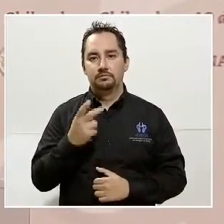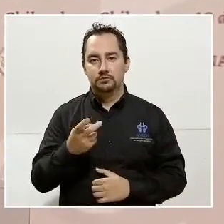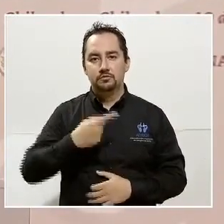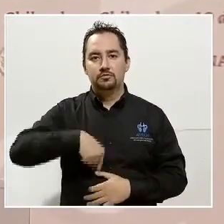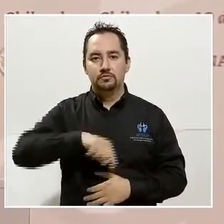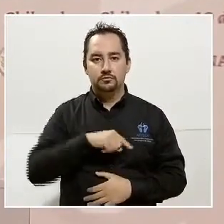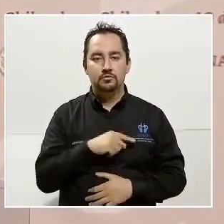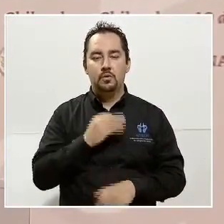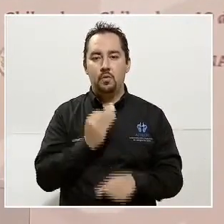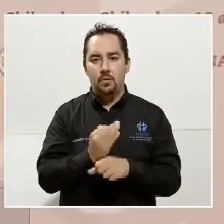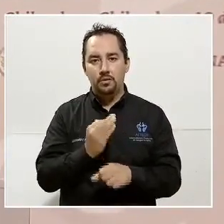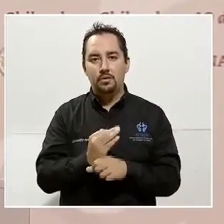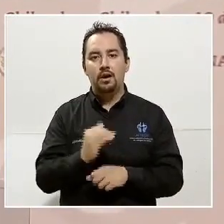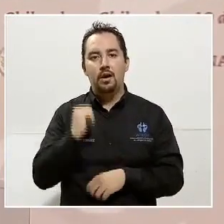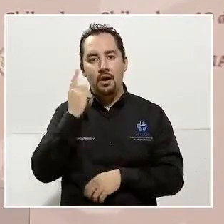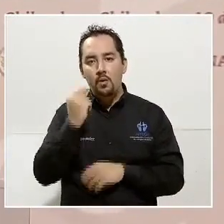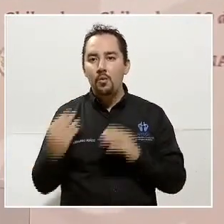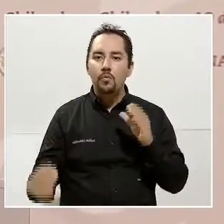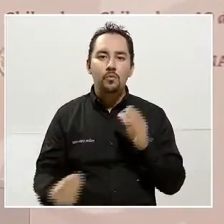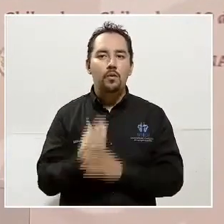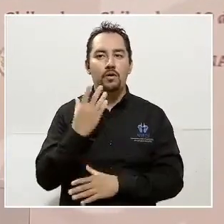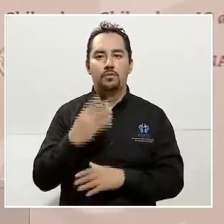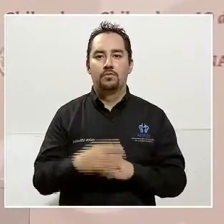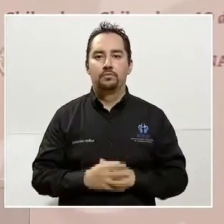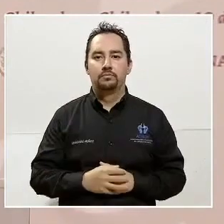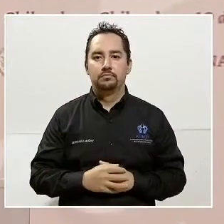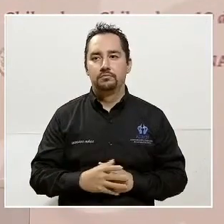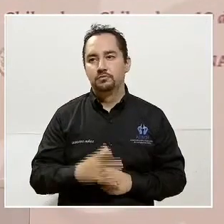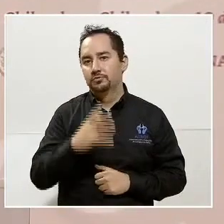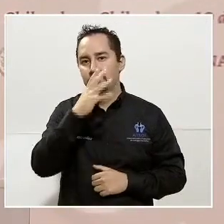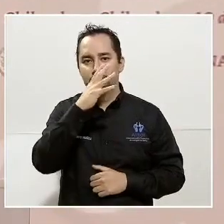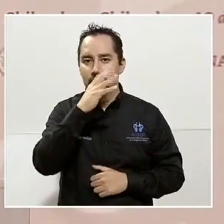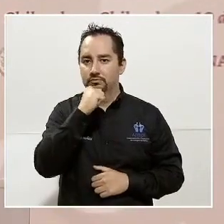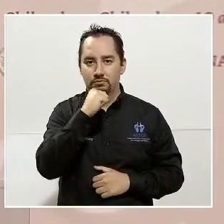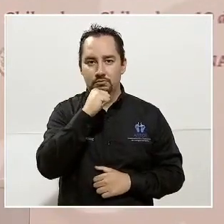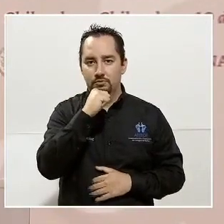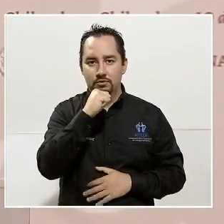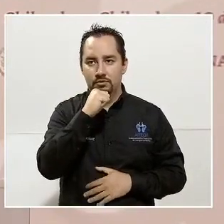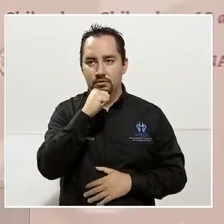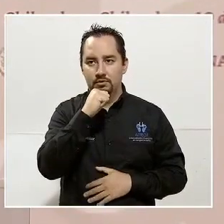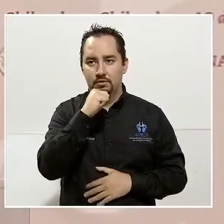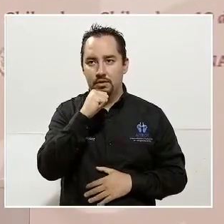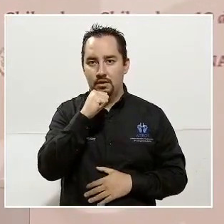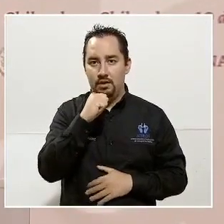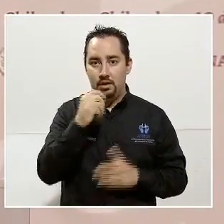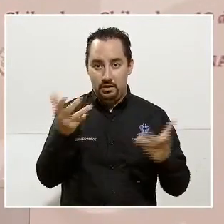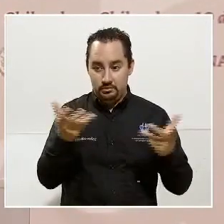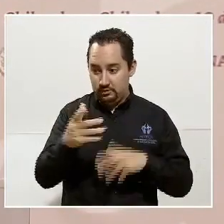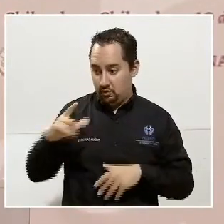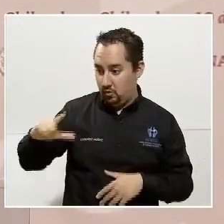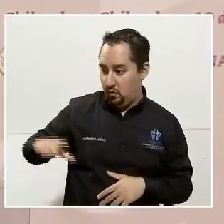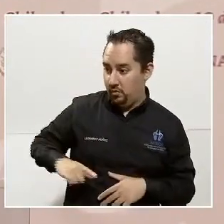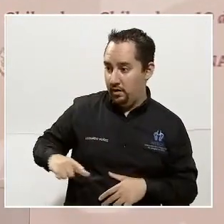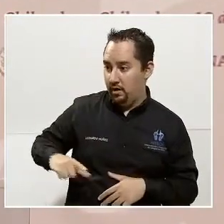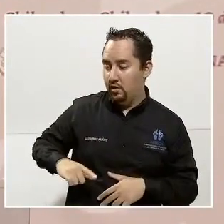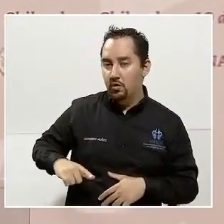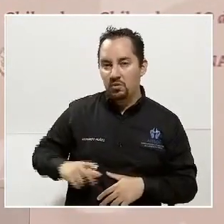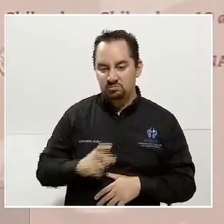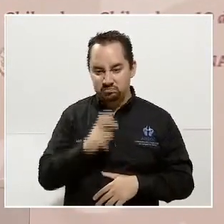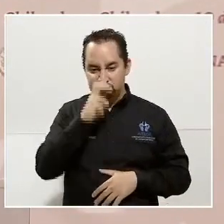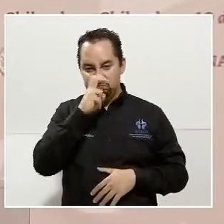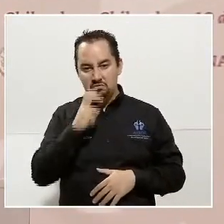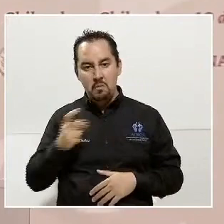viviendo un tiempo nuevo, que no se puede gobernar con